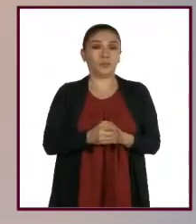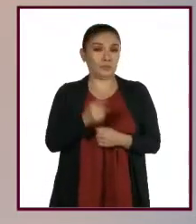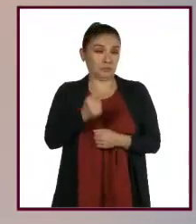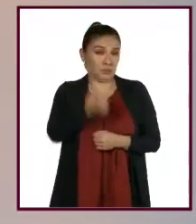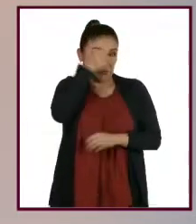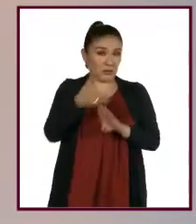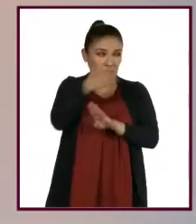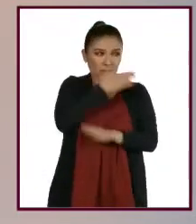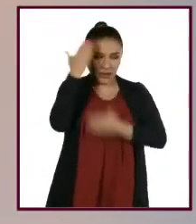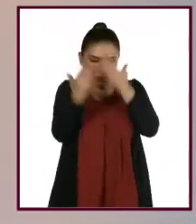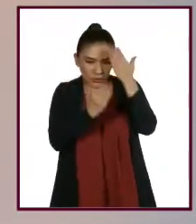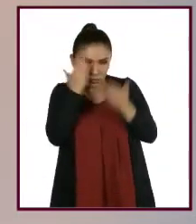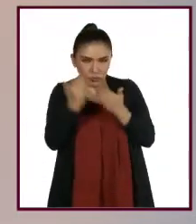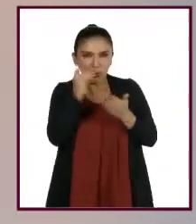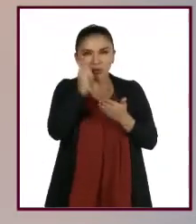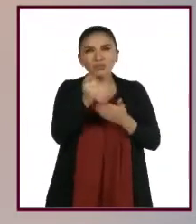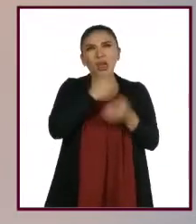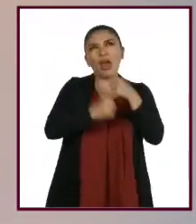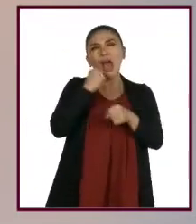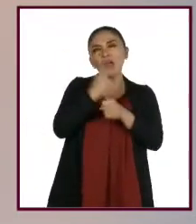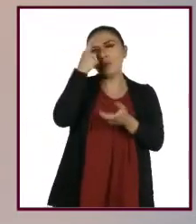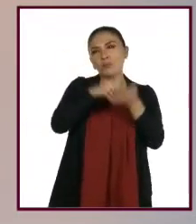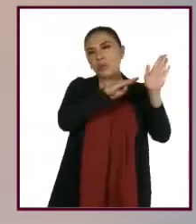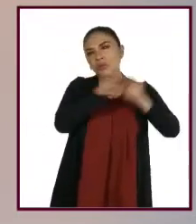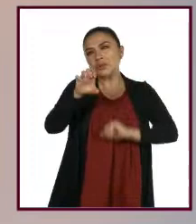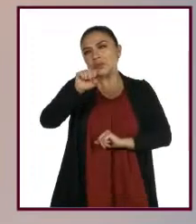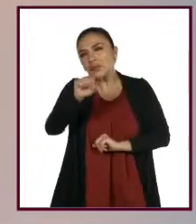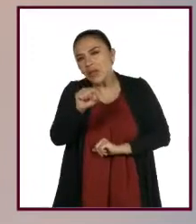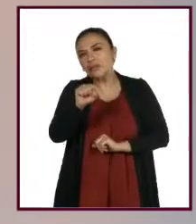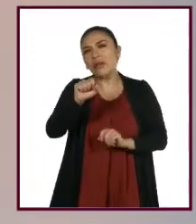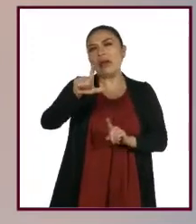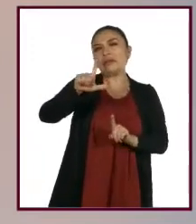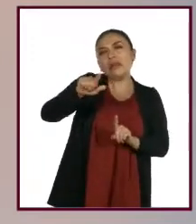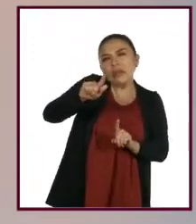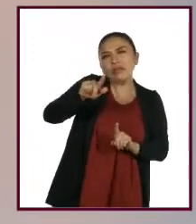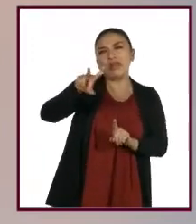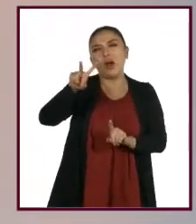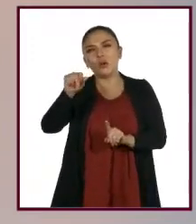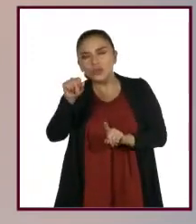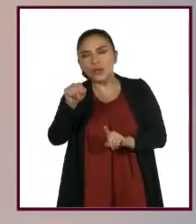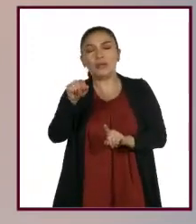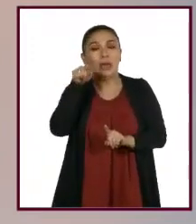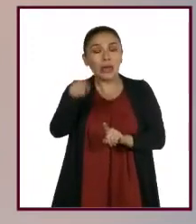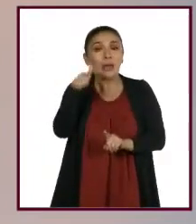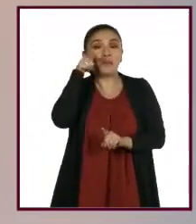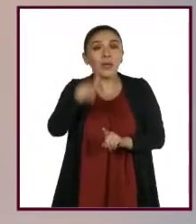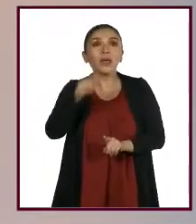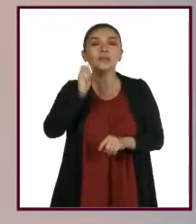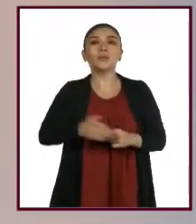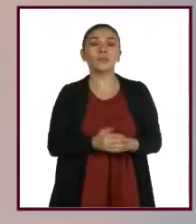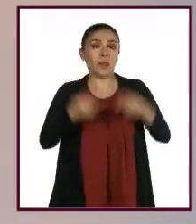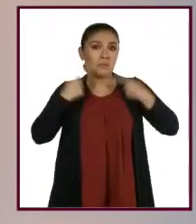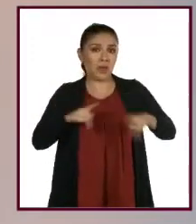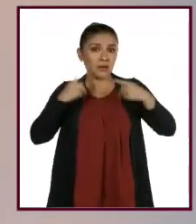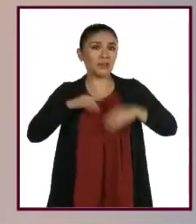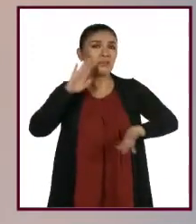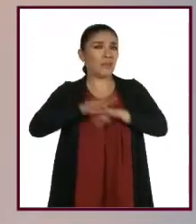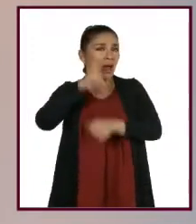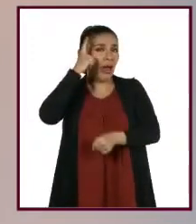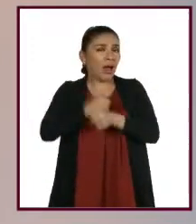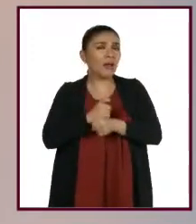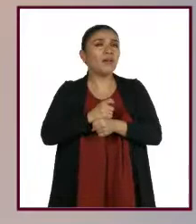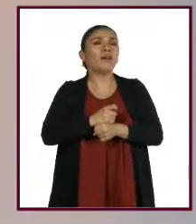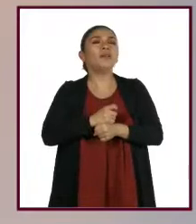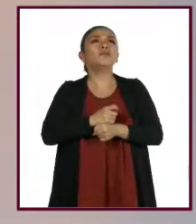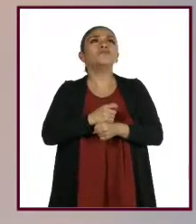primeros estudios de estas sustancias entre los años 60, 70, 80, donde se ubicó que poblaciones de riesgo,